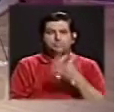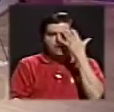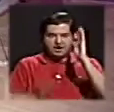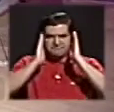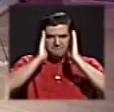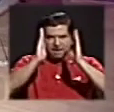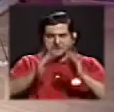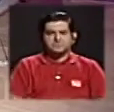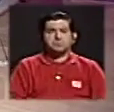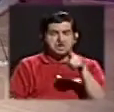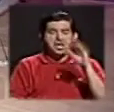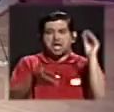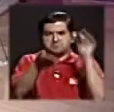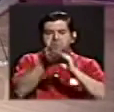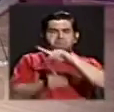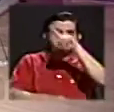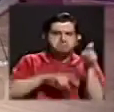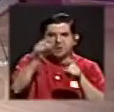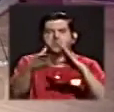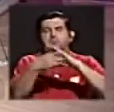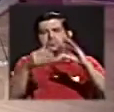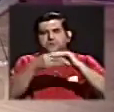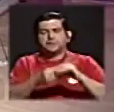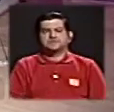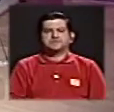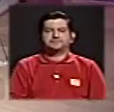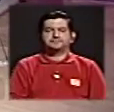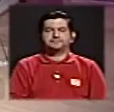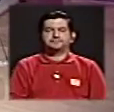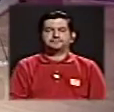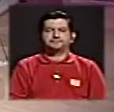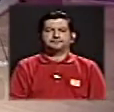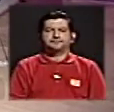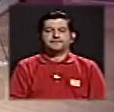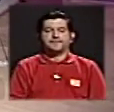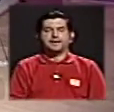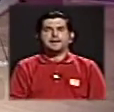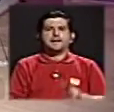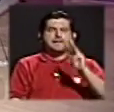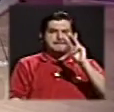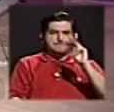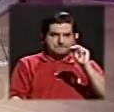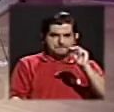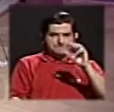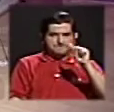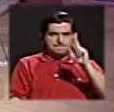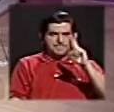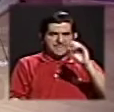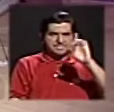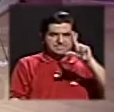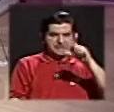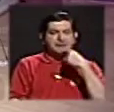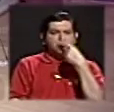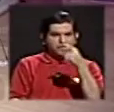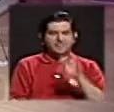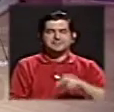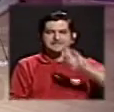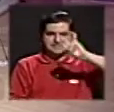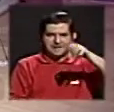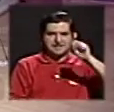de Facebook y ponernos allí sus preguntas, comentarios y observaciones. Sí, Maricel, precisamente quería, sobre lo que estaba diciendo